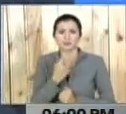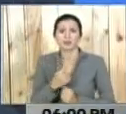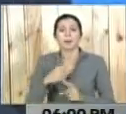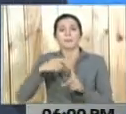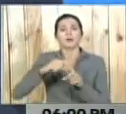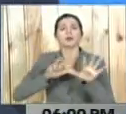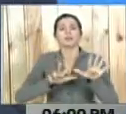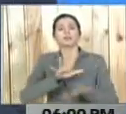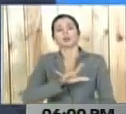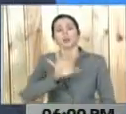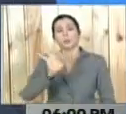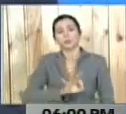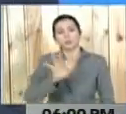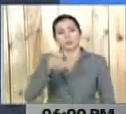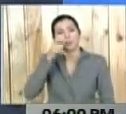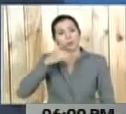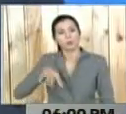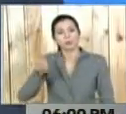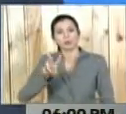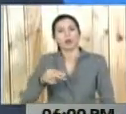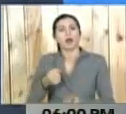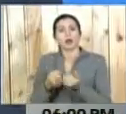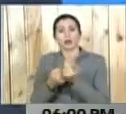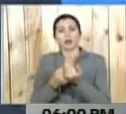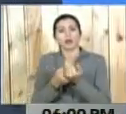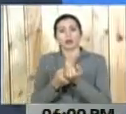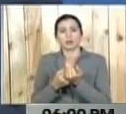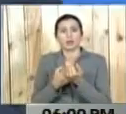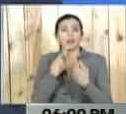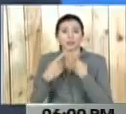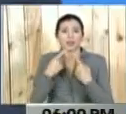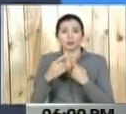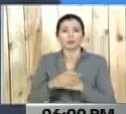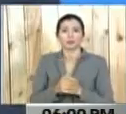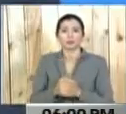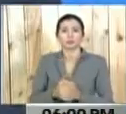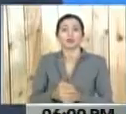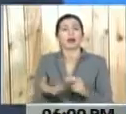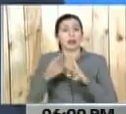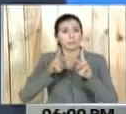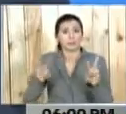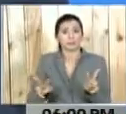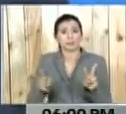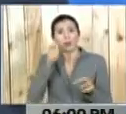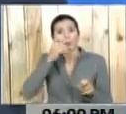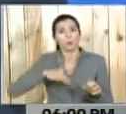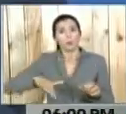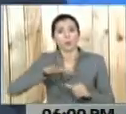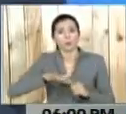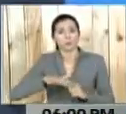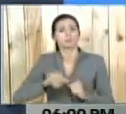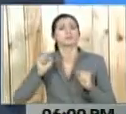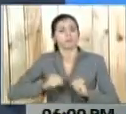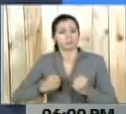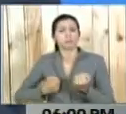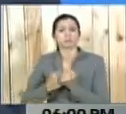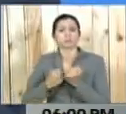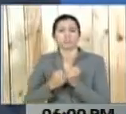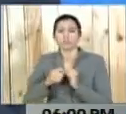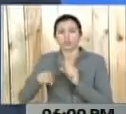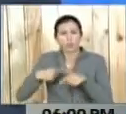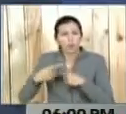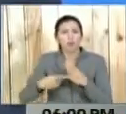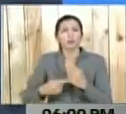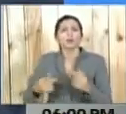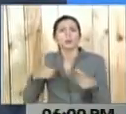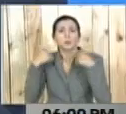del 85% del pueblo venezolano está sumado al diálogo, está sumado a la paz. Esto es un pueblo ganado, esto es un pueblo que pugna todos los días por